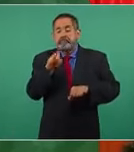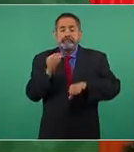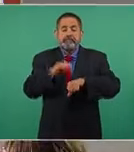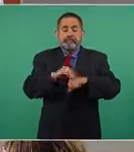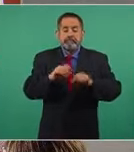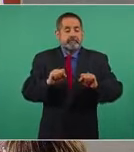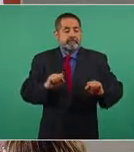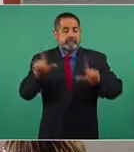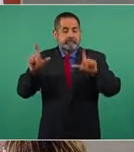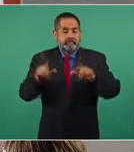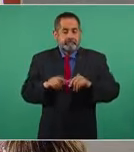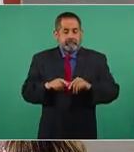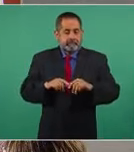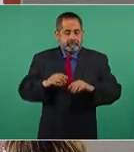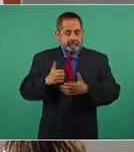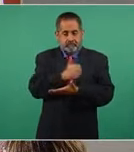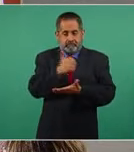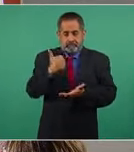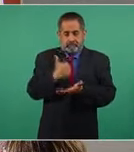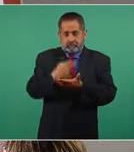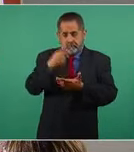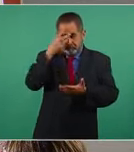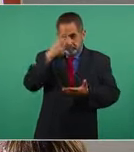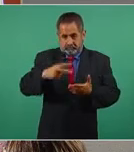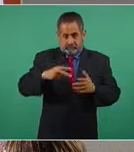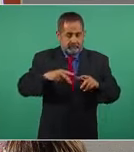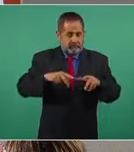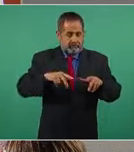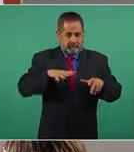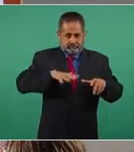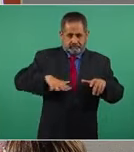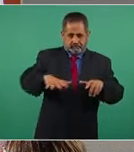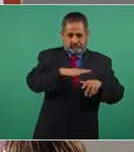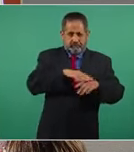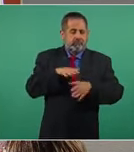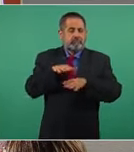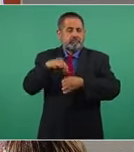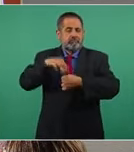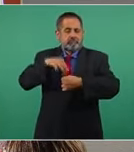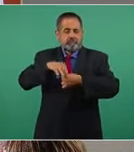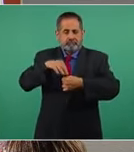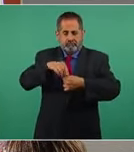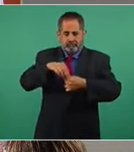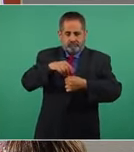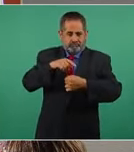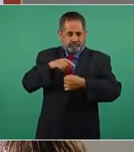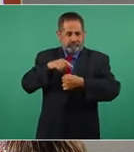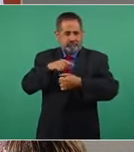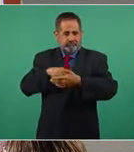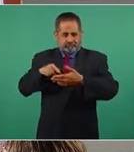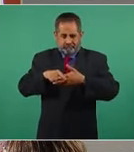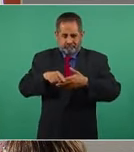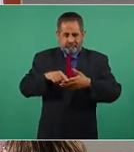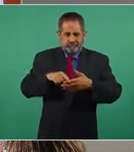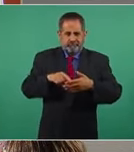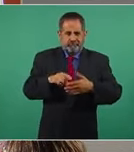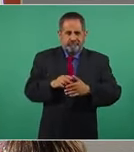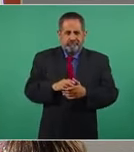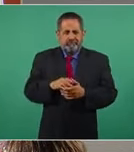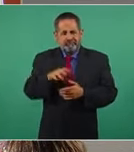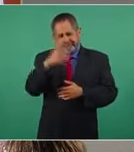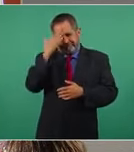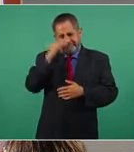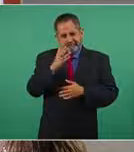plano de la Ciudad de México, ahora con la votación, y como se